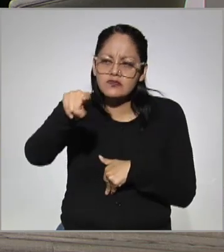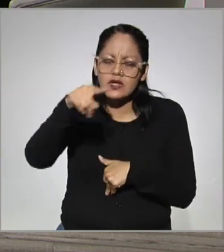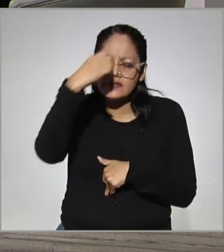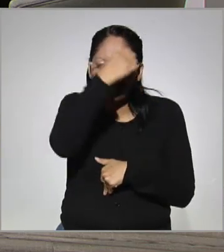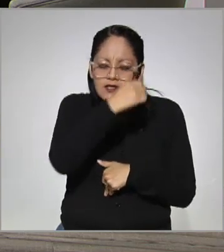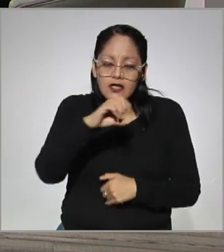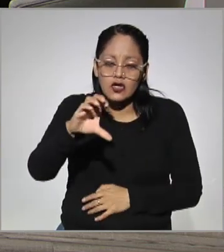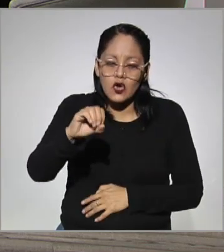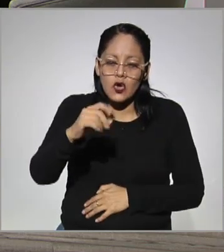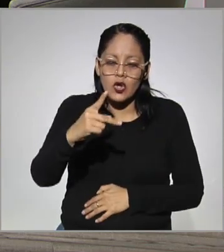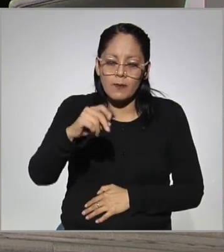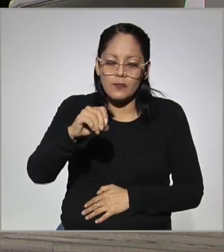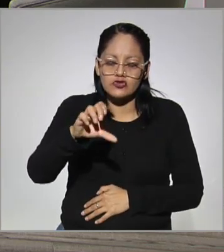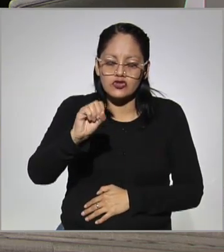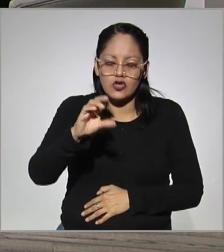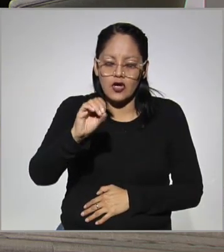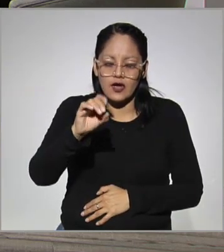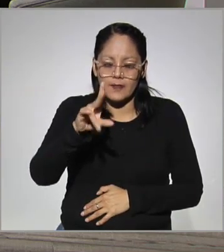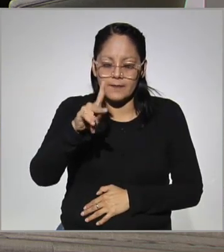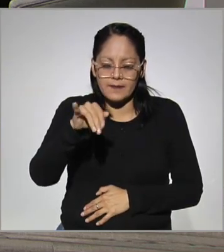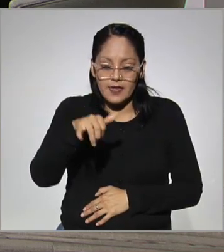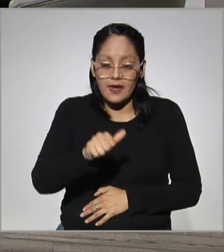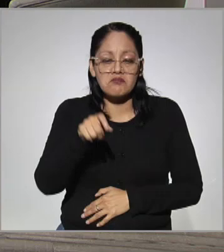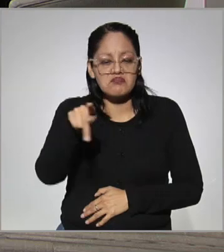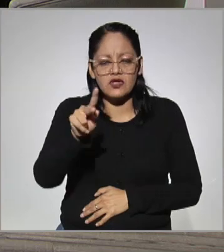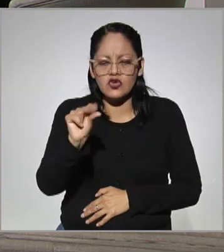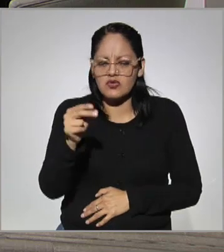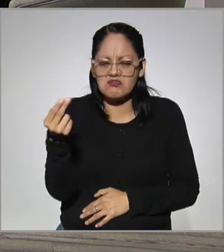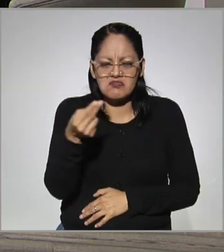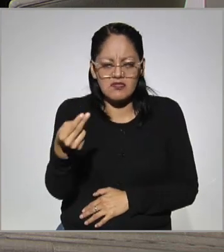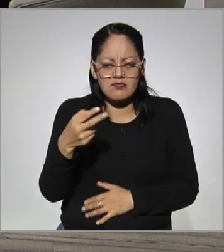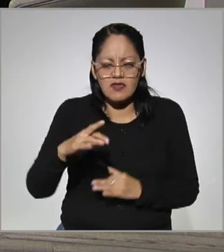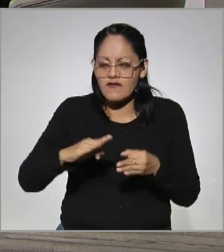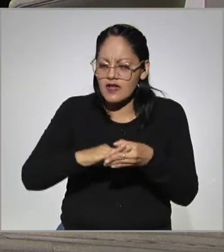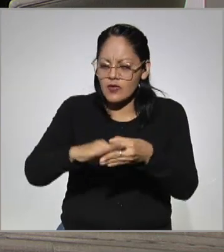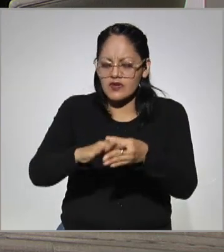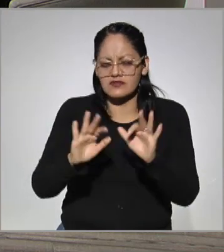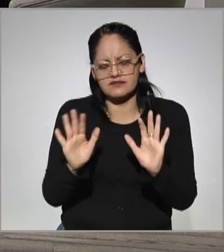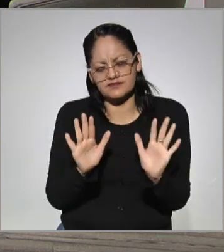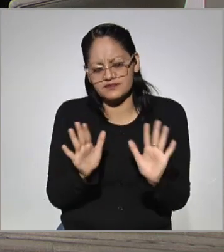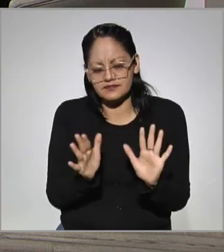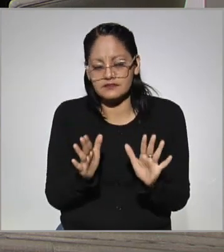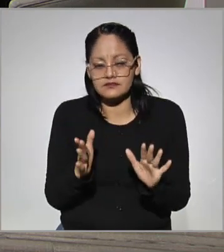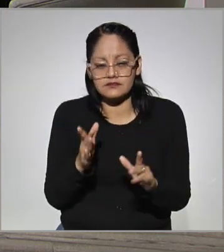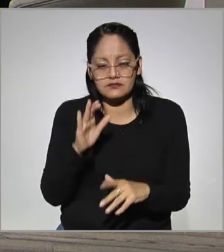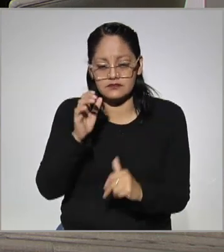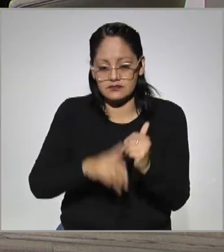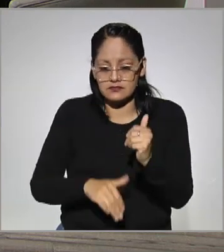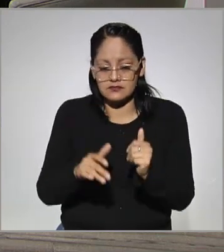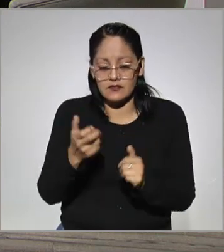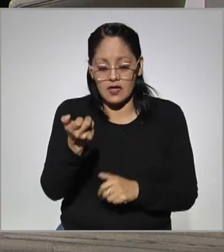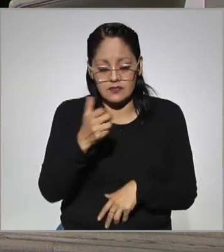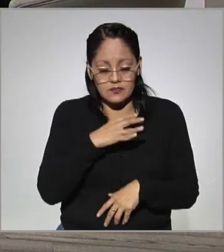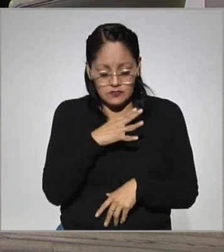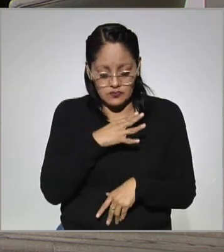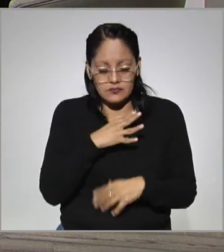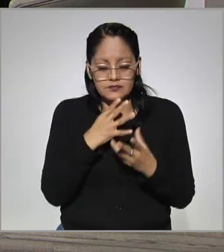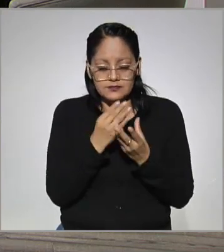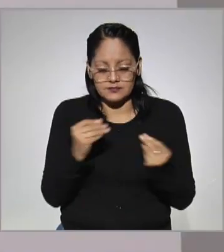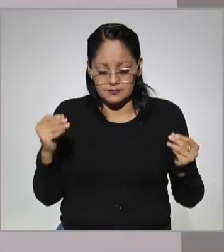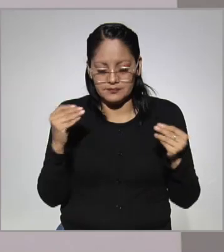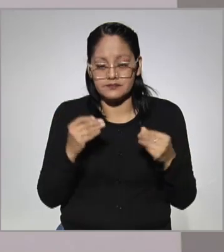Pero no es un estudio que necesariamente se tenga que hacer de rutina cuando se termina de hacer el Papá Nicolau. En muchos casos se